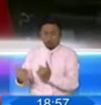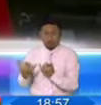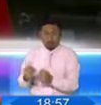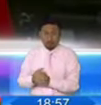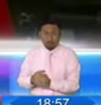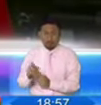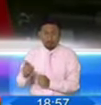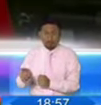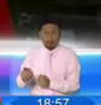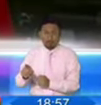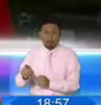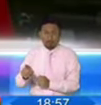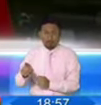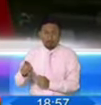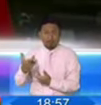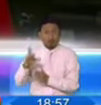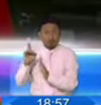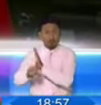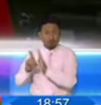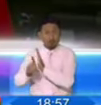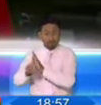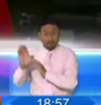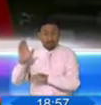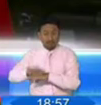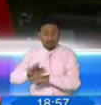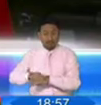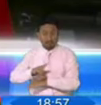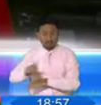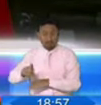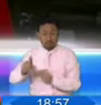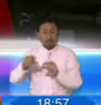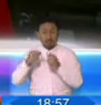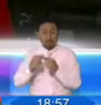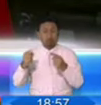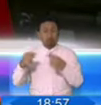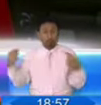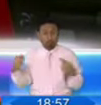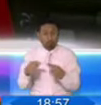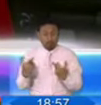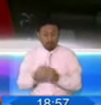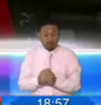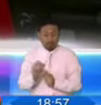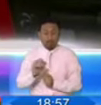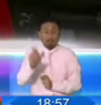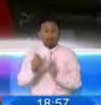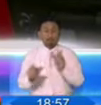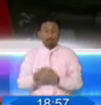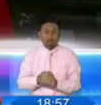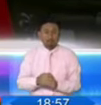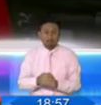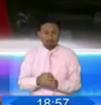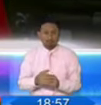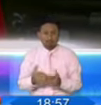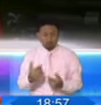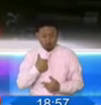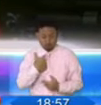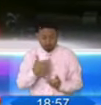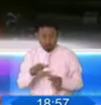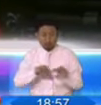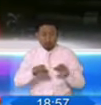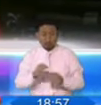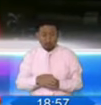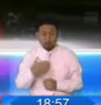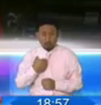siendo objeto de severas acusaciones por parte de la oposición o por parte de gente que está interesada en ello. Yo les he dicho, sería